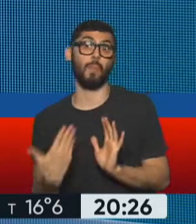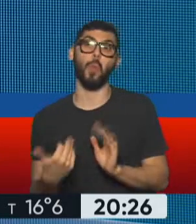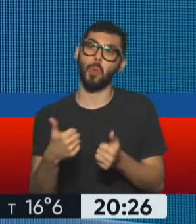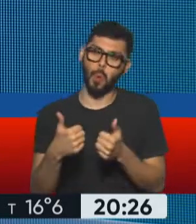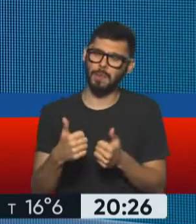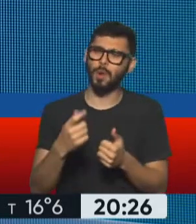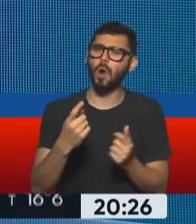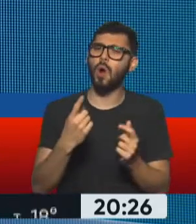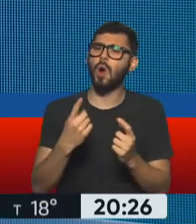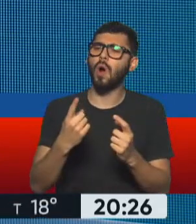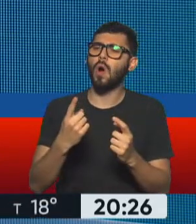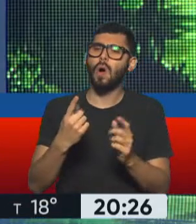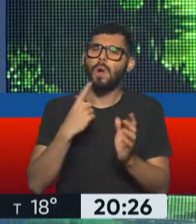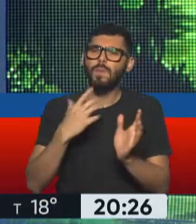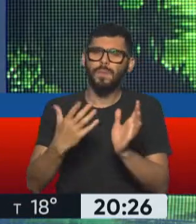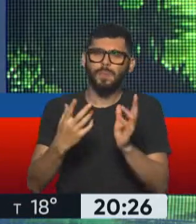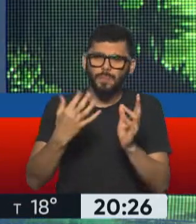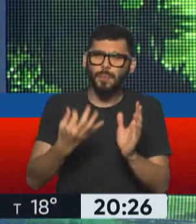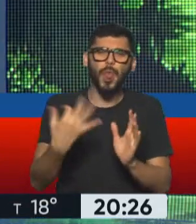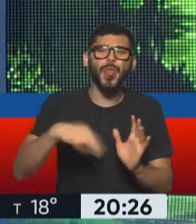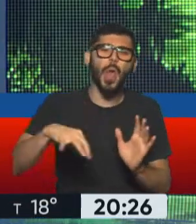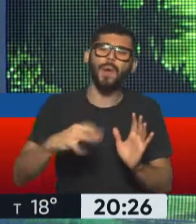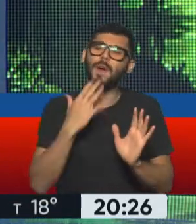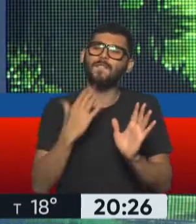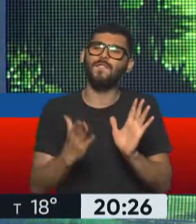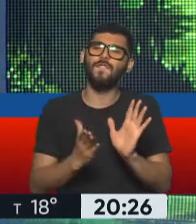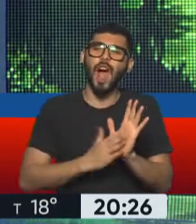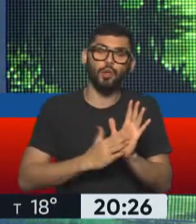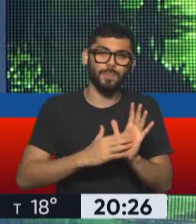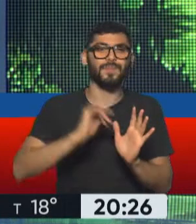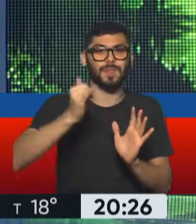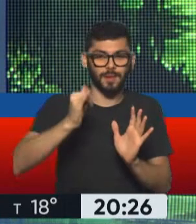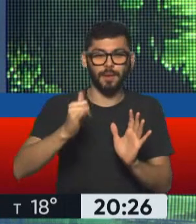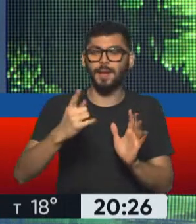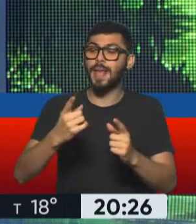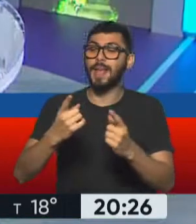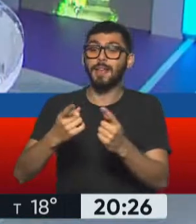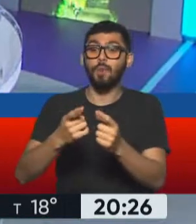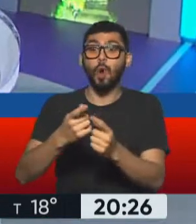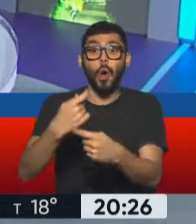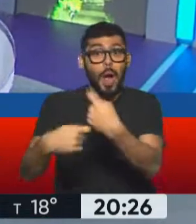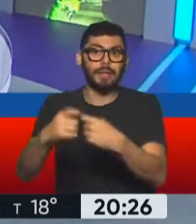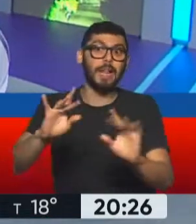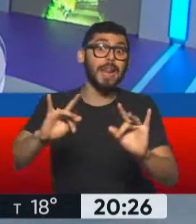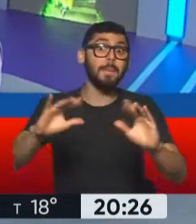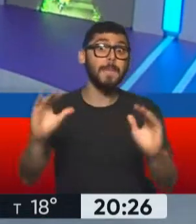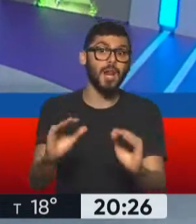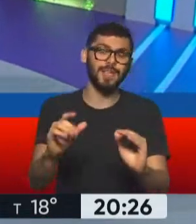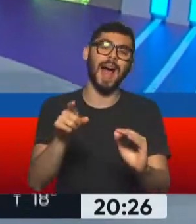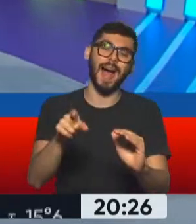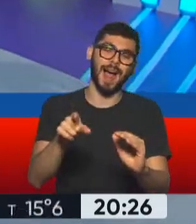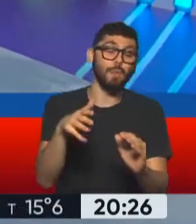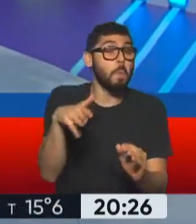es la facturación. El requisito fundamental es estar en una actividad muy afectada. Ajá. Y después hay ciertas actividades que